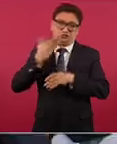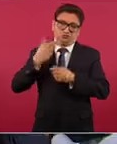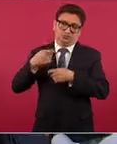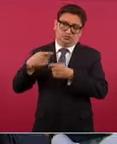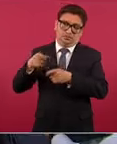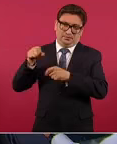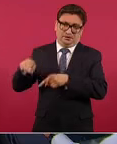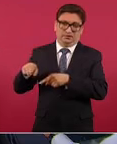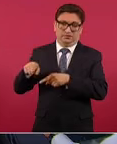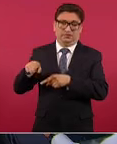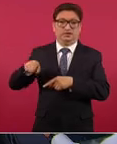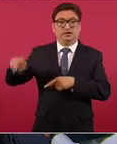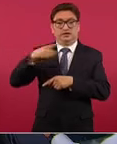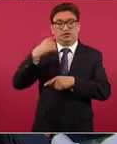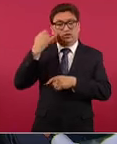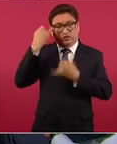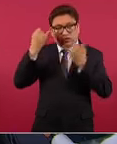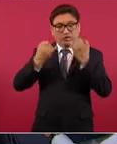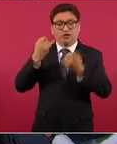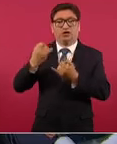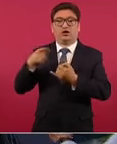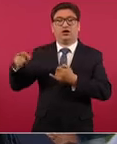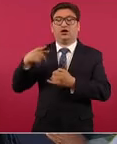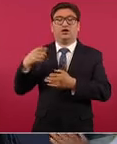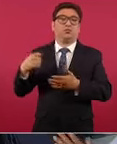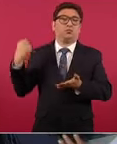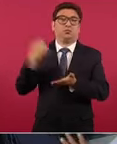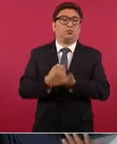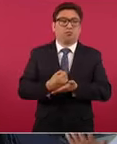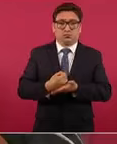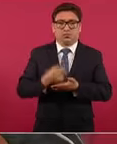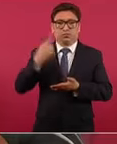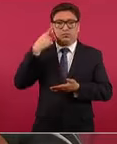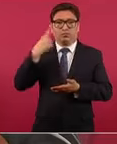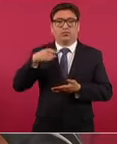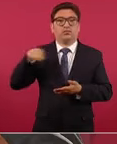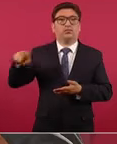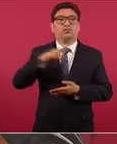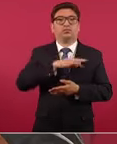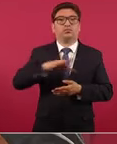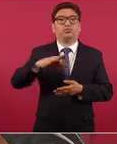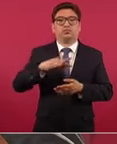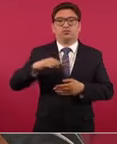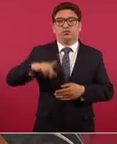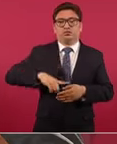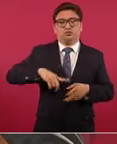el modelo neoliberal que impusieron para robar